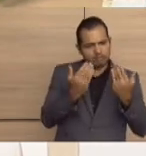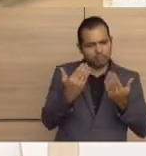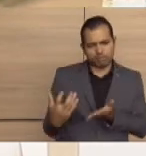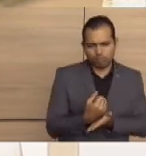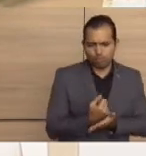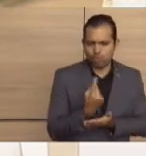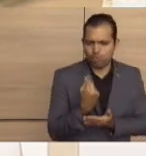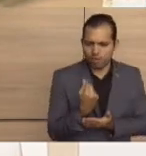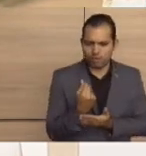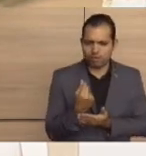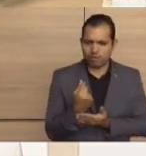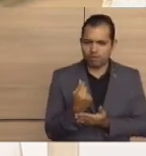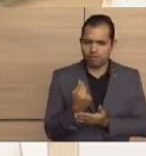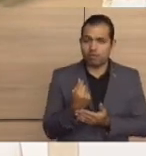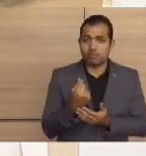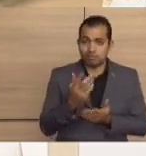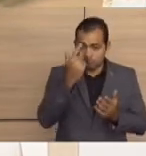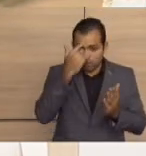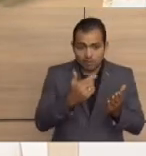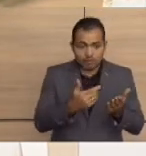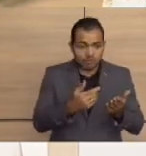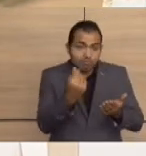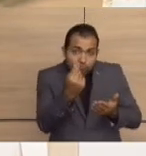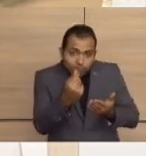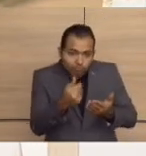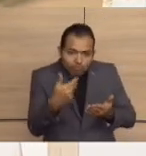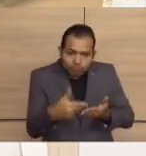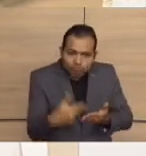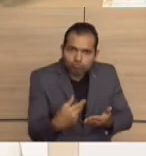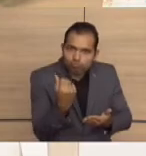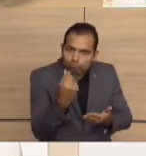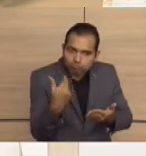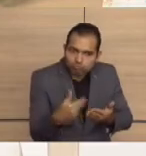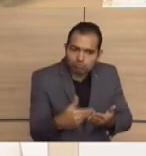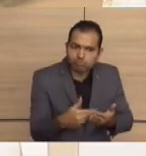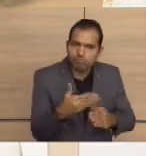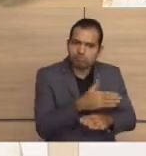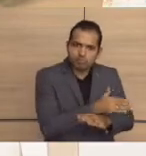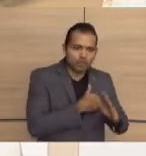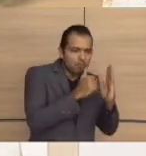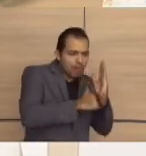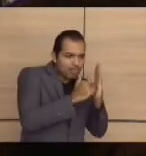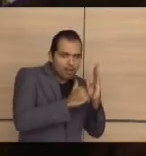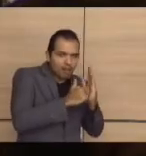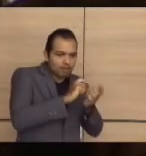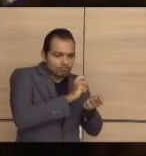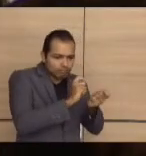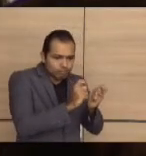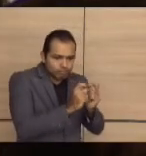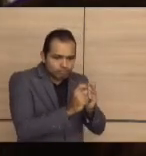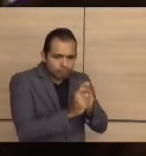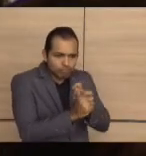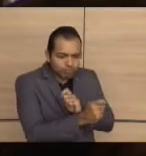tangible se puede medir de acuerdo al tiempo invertido, de acuerdo a la materia prima, que ya esto es una materia de contabilidad de